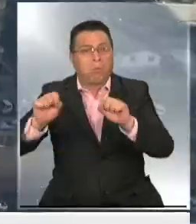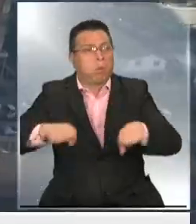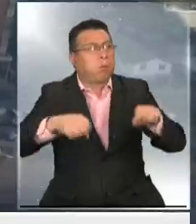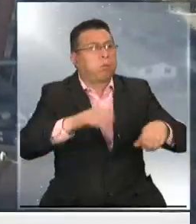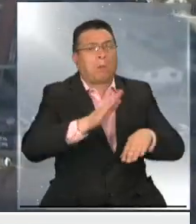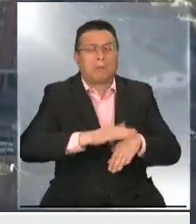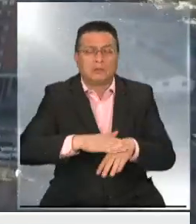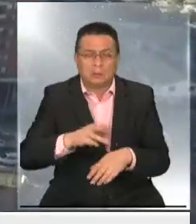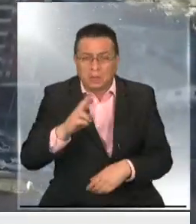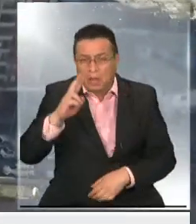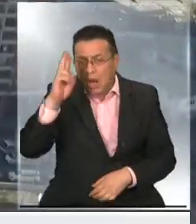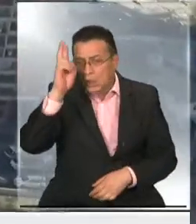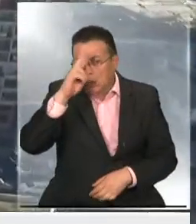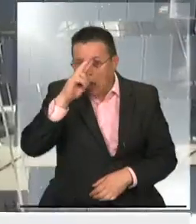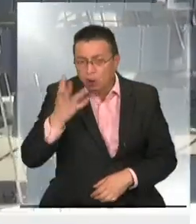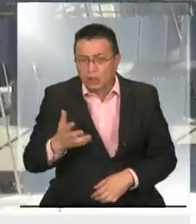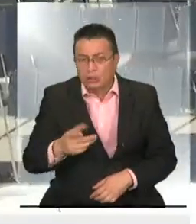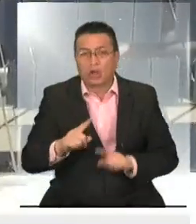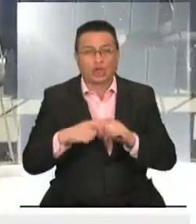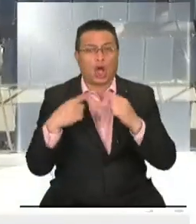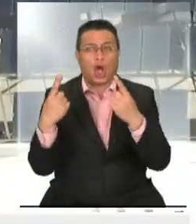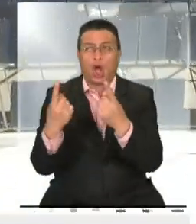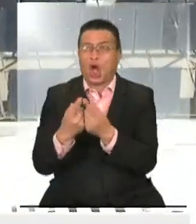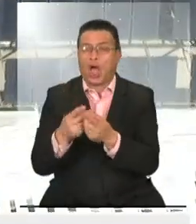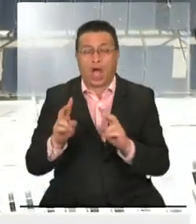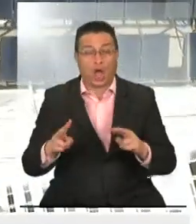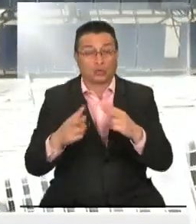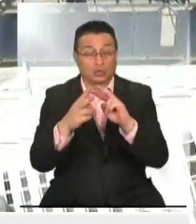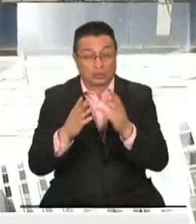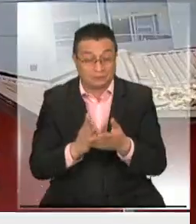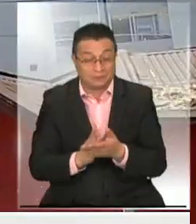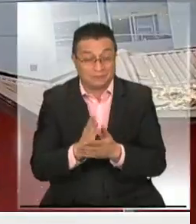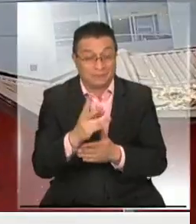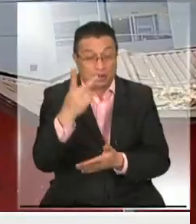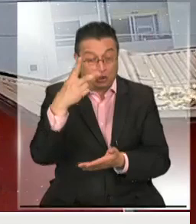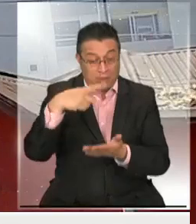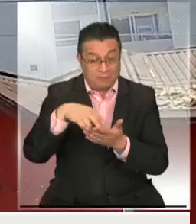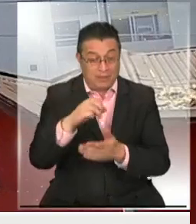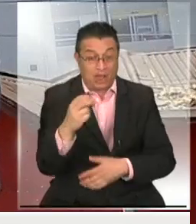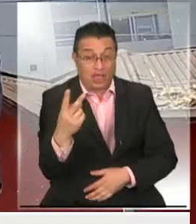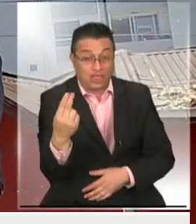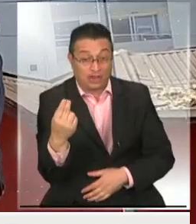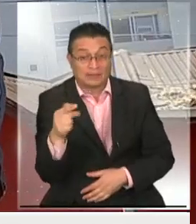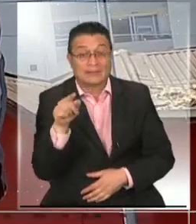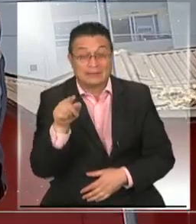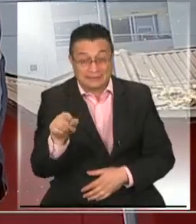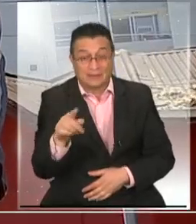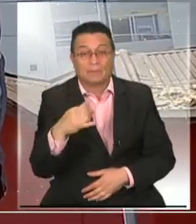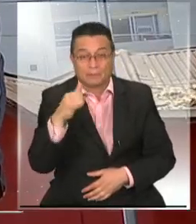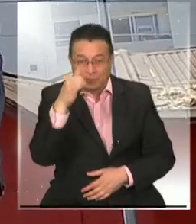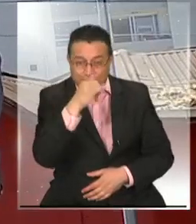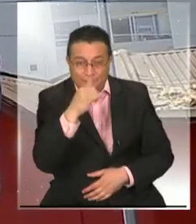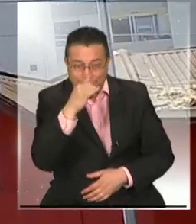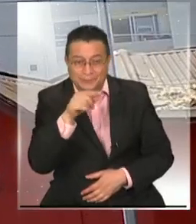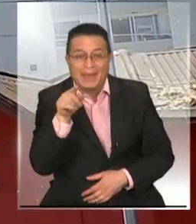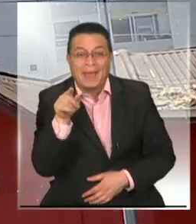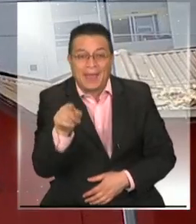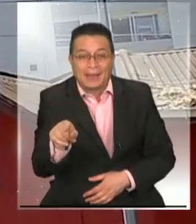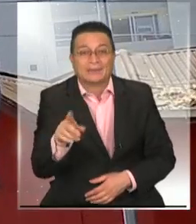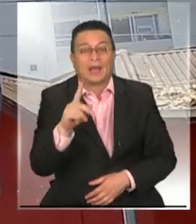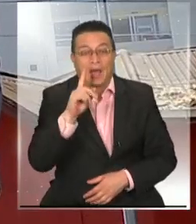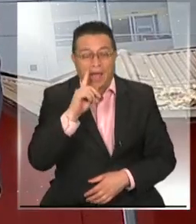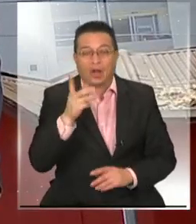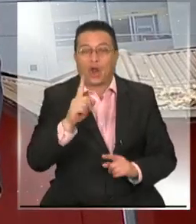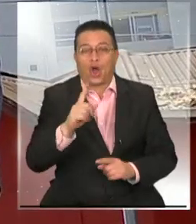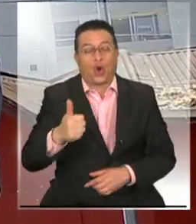permisos. Todas estas construcciones que se hicieron a partir del 2012 tienen como vicio precisamente el no haber cumplido